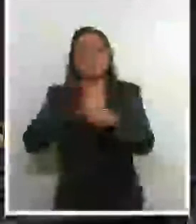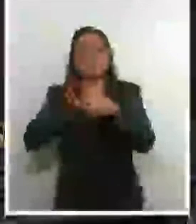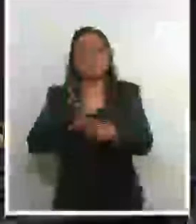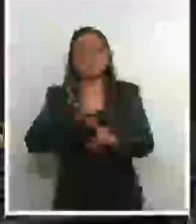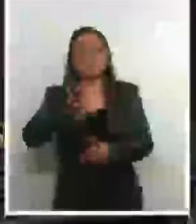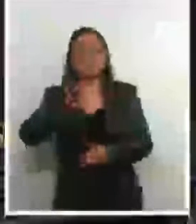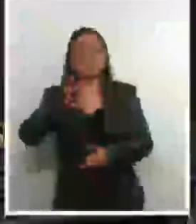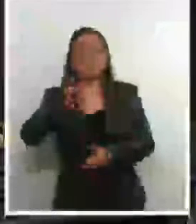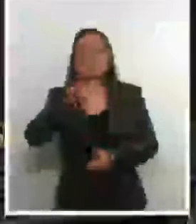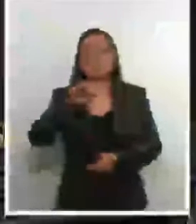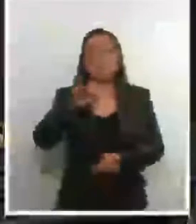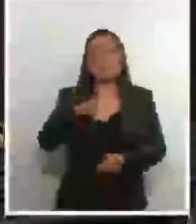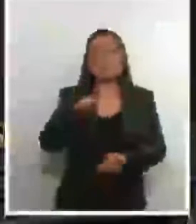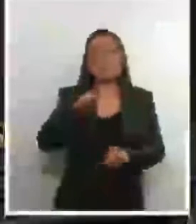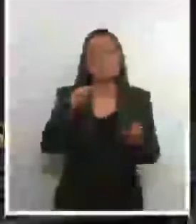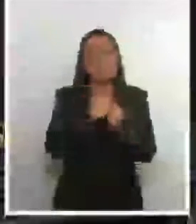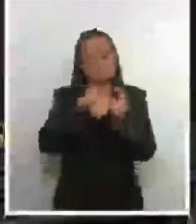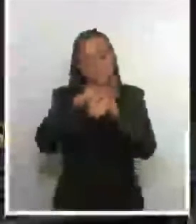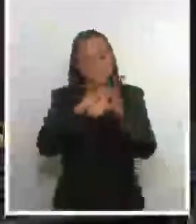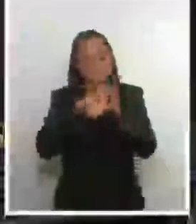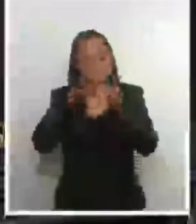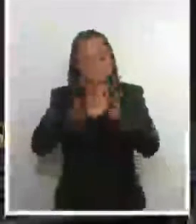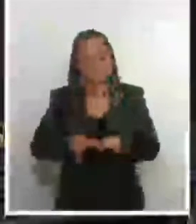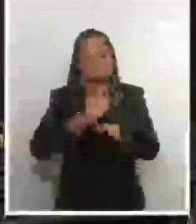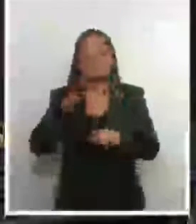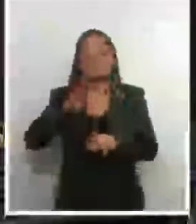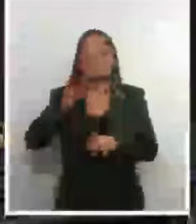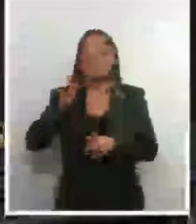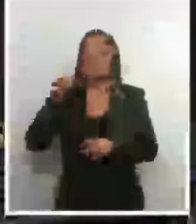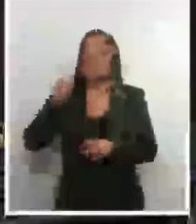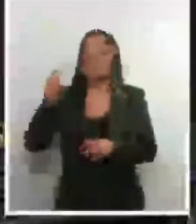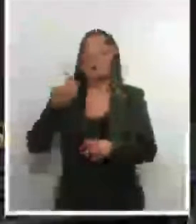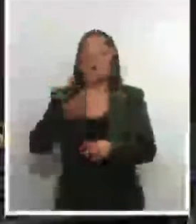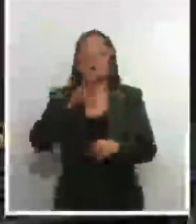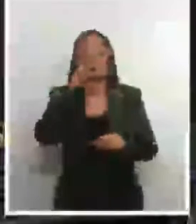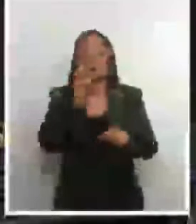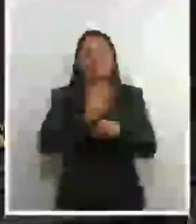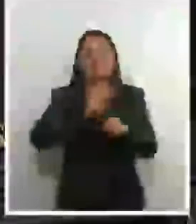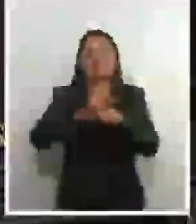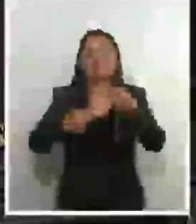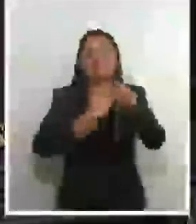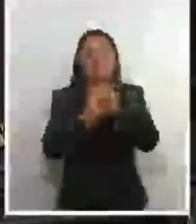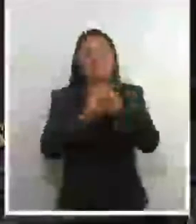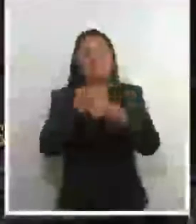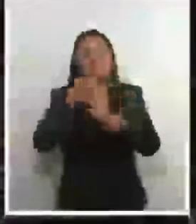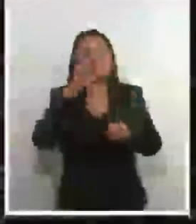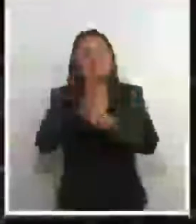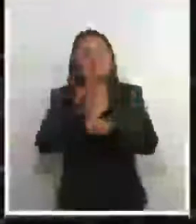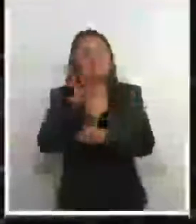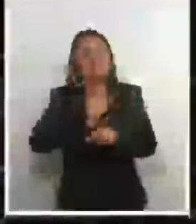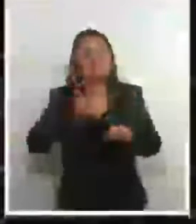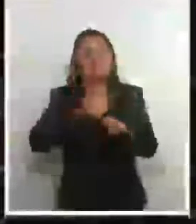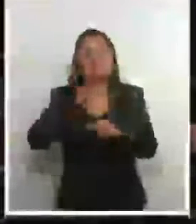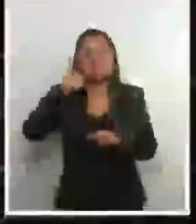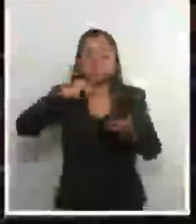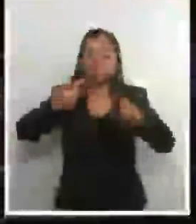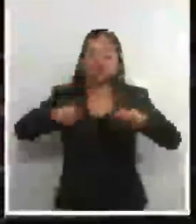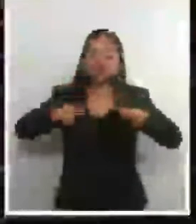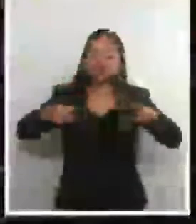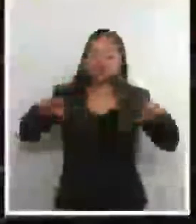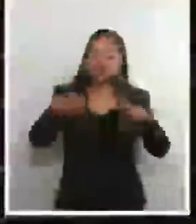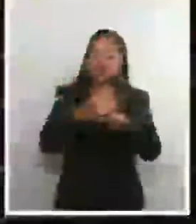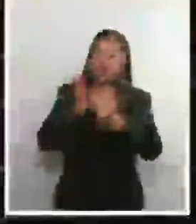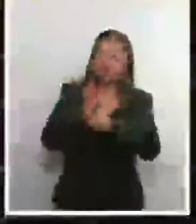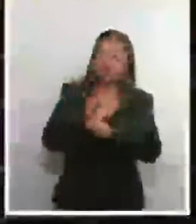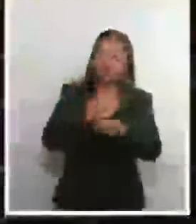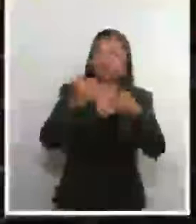civil, disciplinado y profesional. Su función se sustenta en la protección integral de las personas